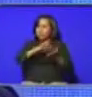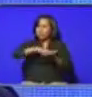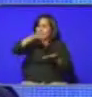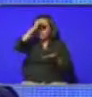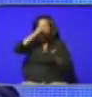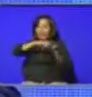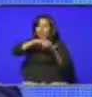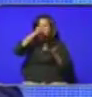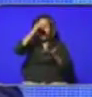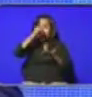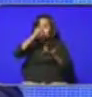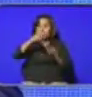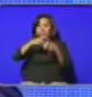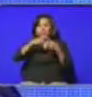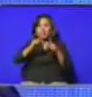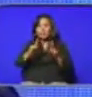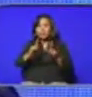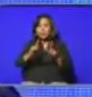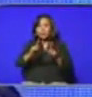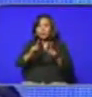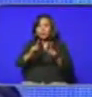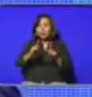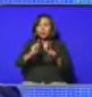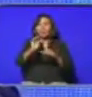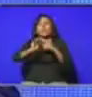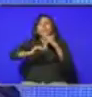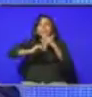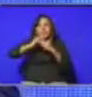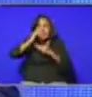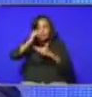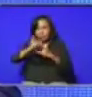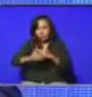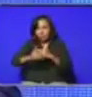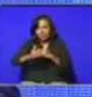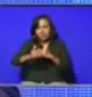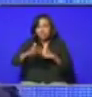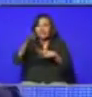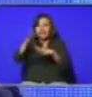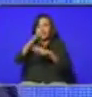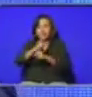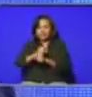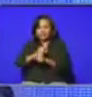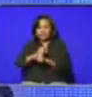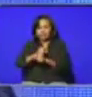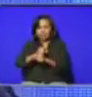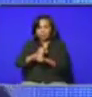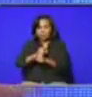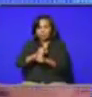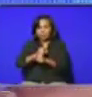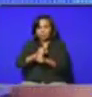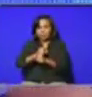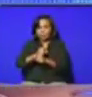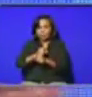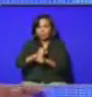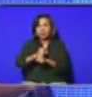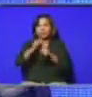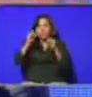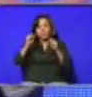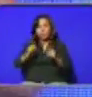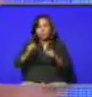escenarios para que tú puedas mezclar esos conocimientos con la práctica y puedas aprenderlos, es